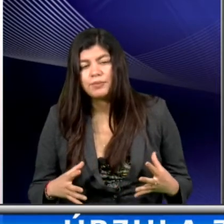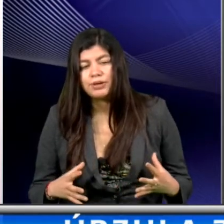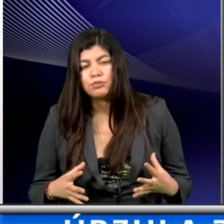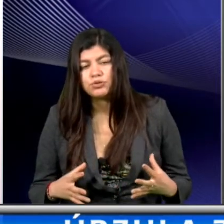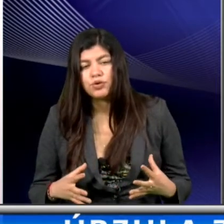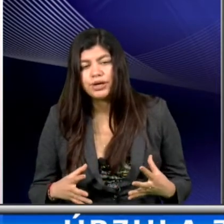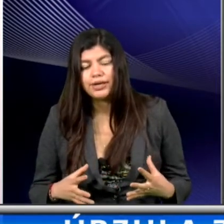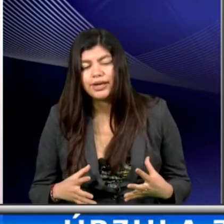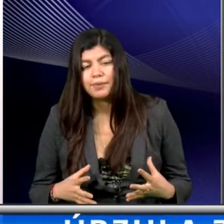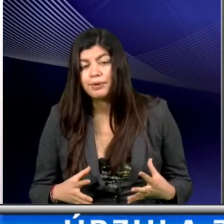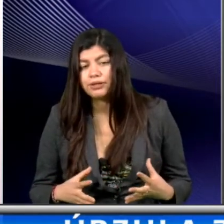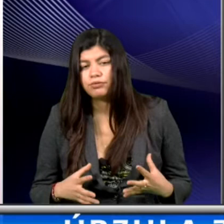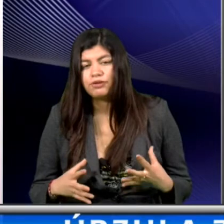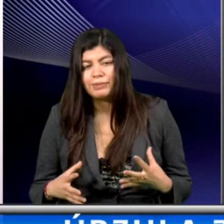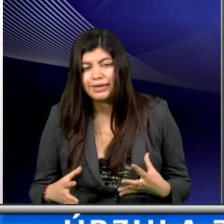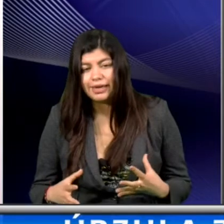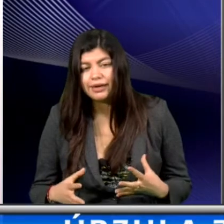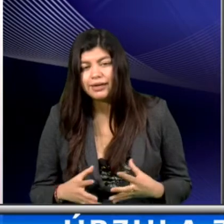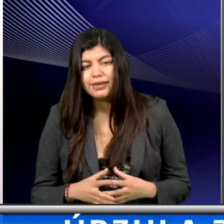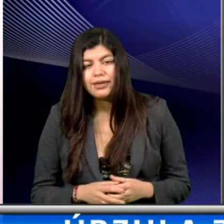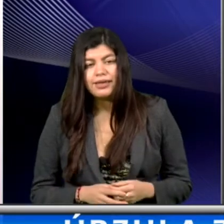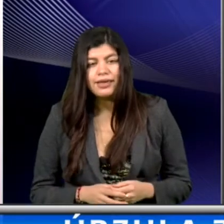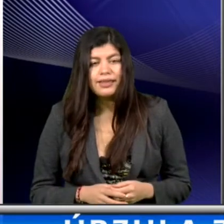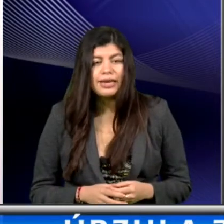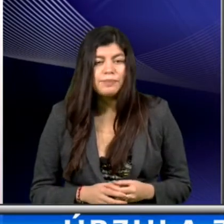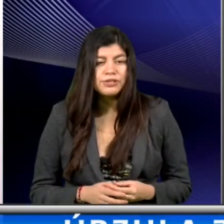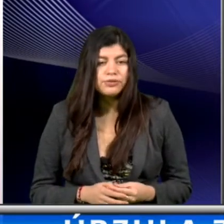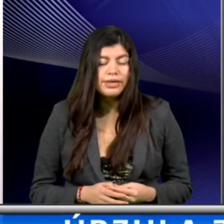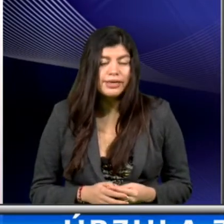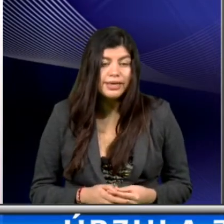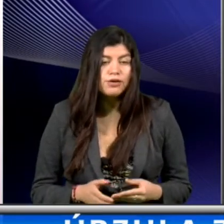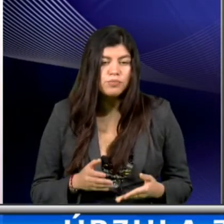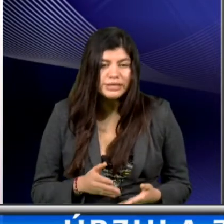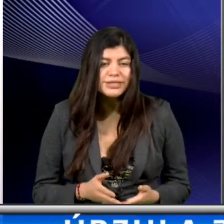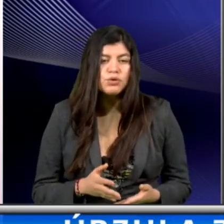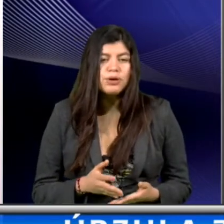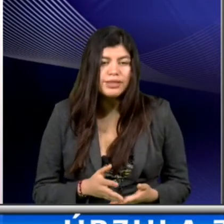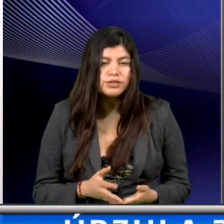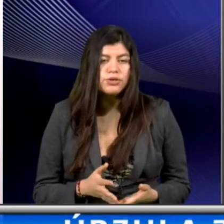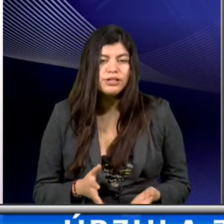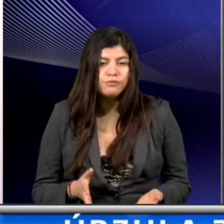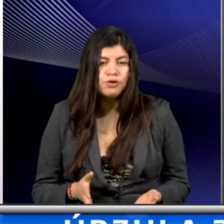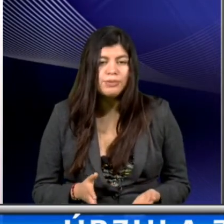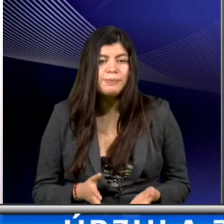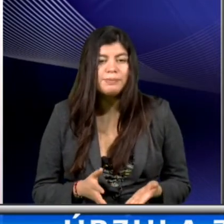también tiene repercusiones en el aspecto familiar de la persona que ya comienza